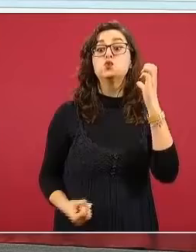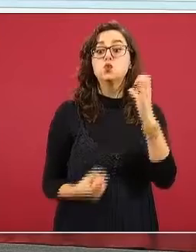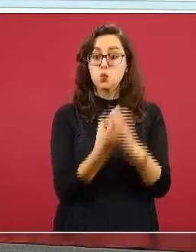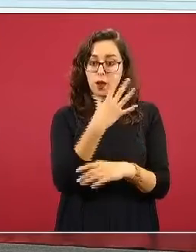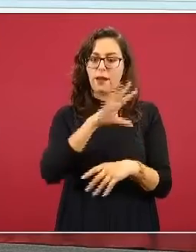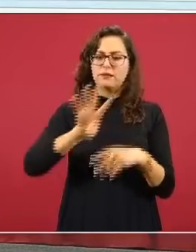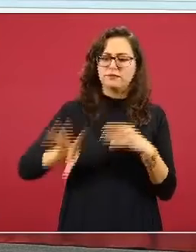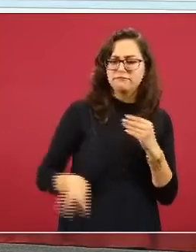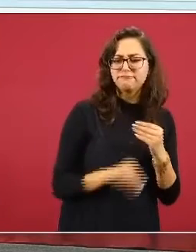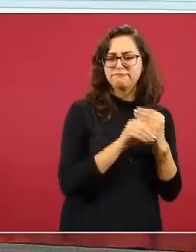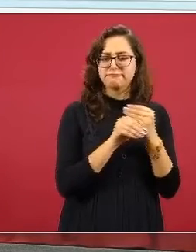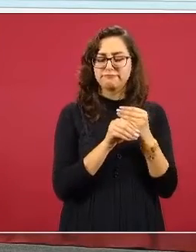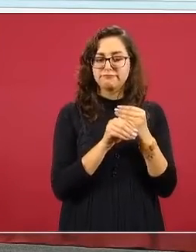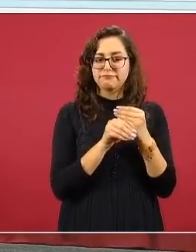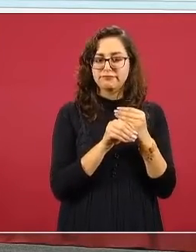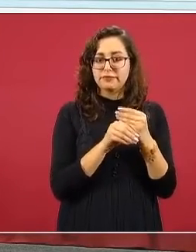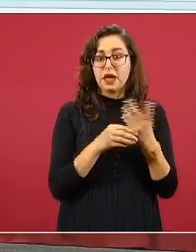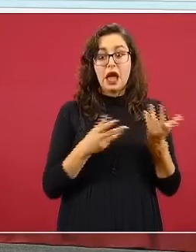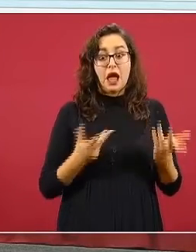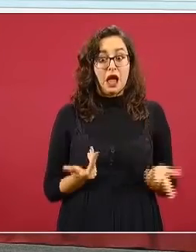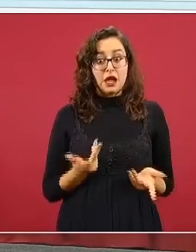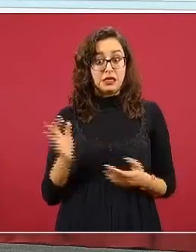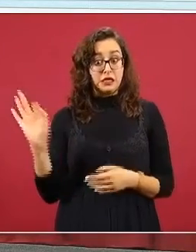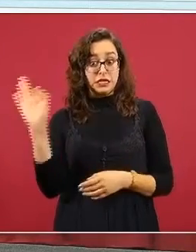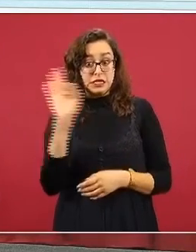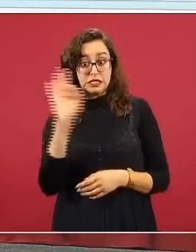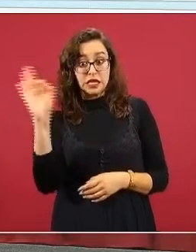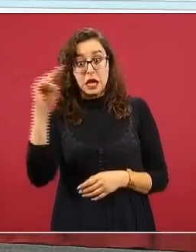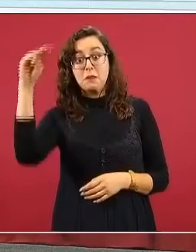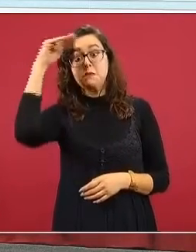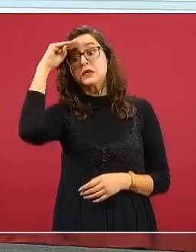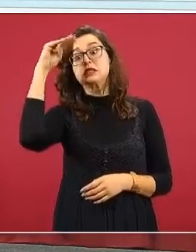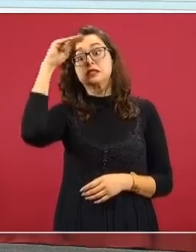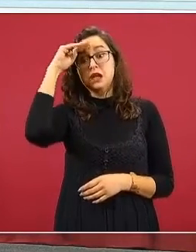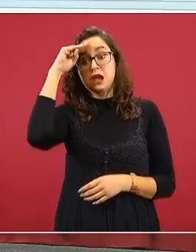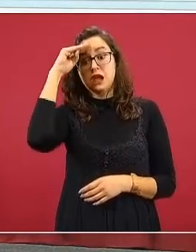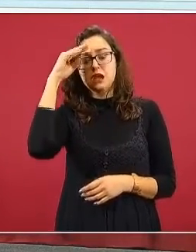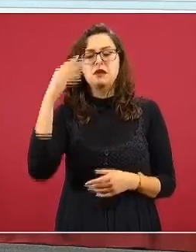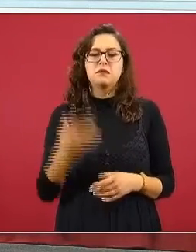10.335 casos. Y podemos decir, sin ningún problema,